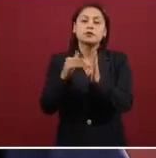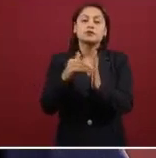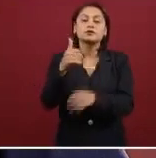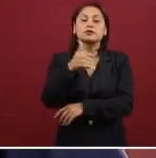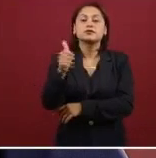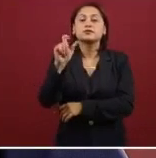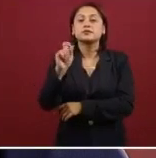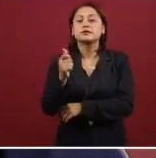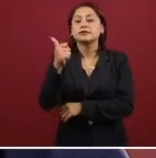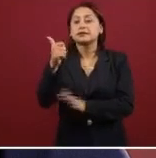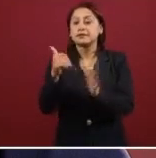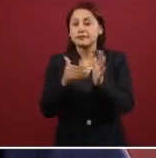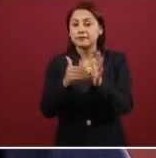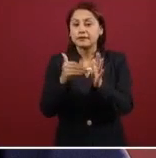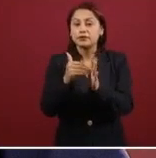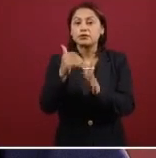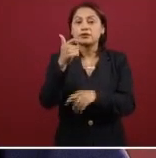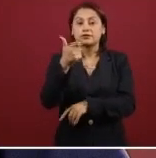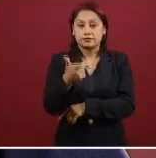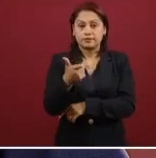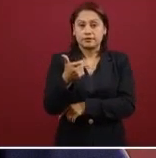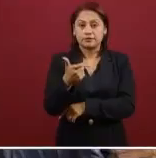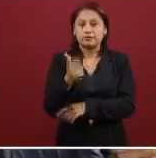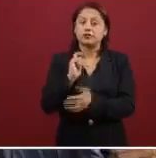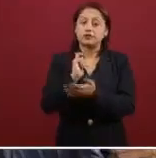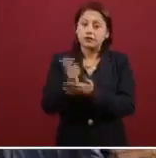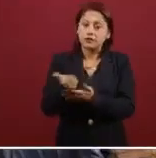1.326.000 millones de pesos. Se han pagado alrededor de